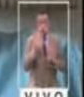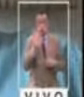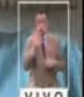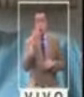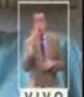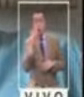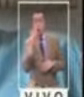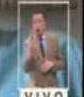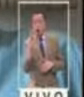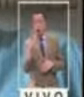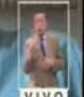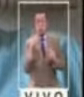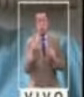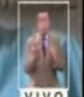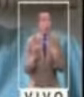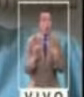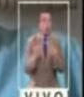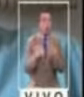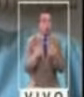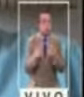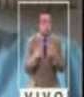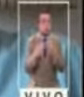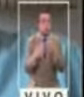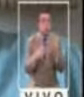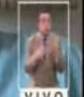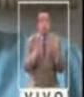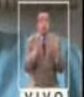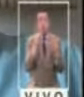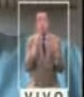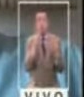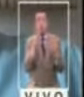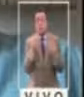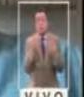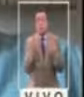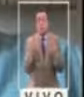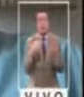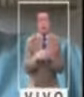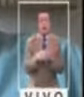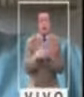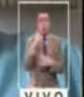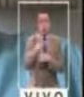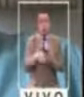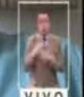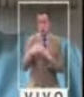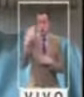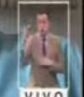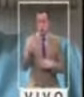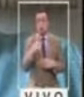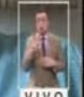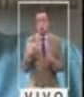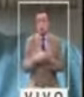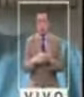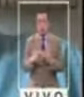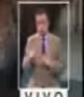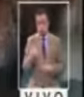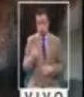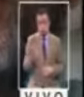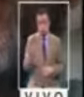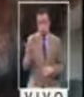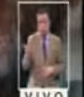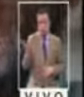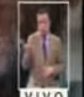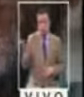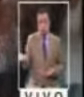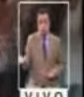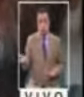UF y ese valor, si las 4 UF son 90 y tantos mil pesos, en un año más van a ser 100 mil pesos y así se va a ir reajustando.